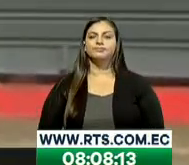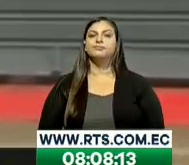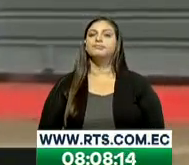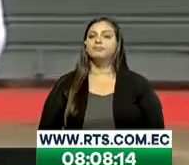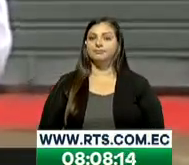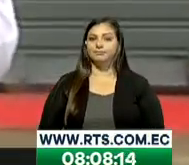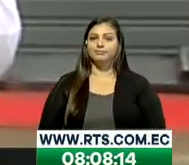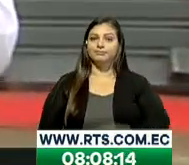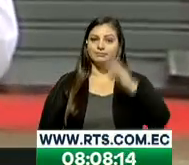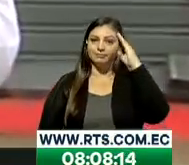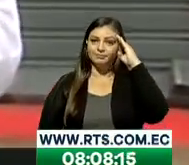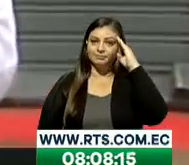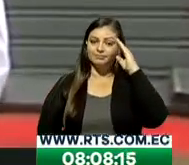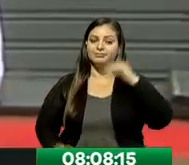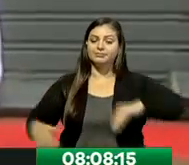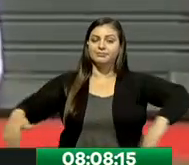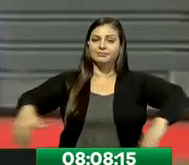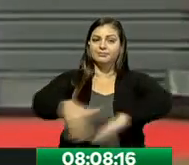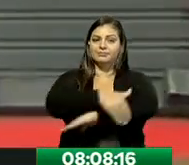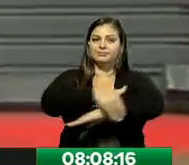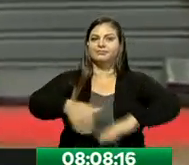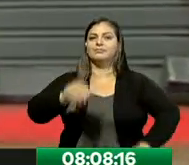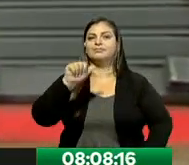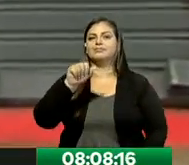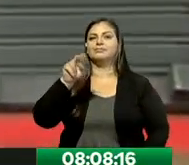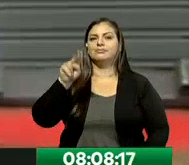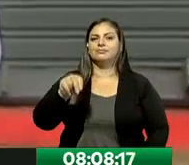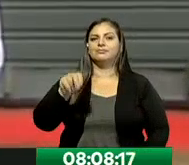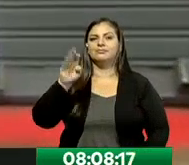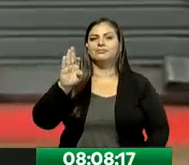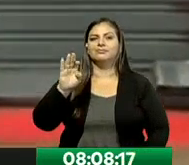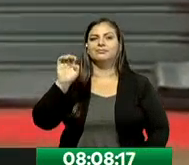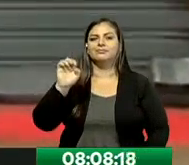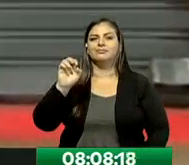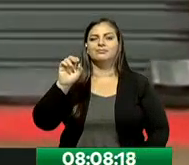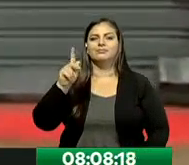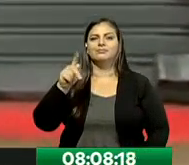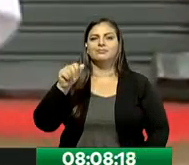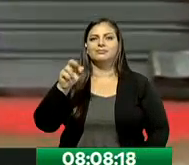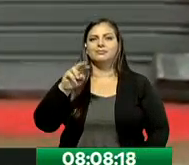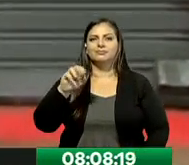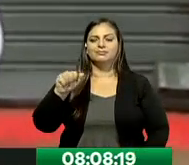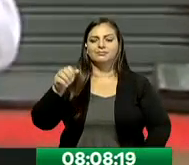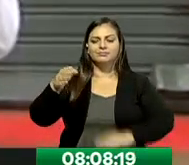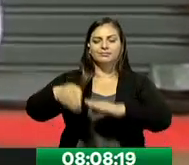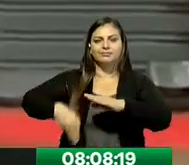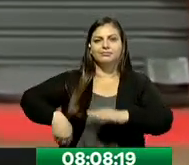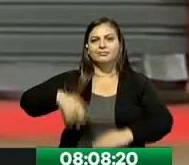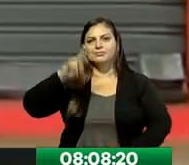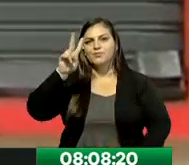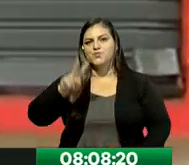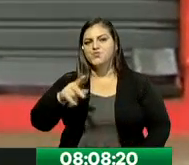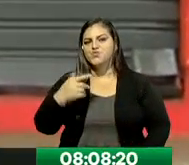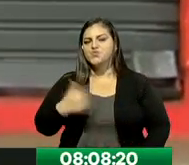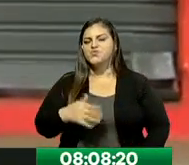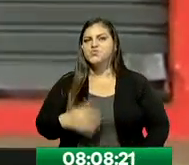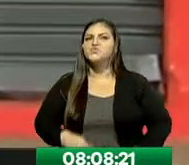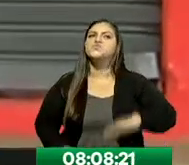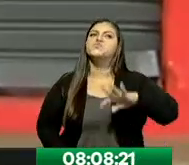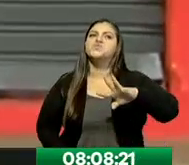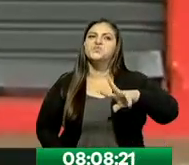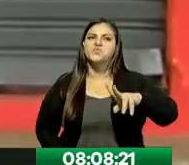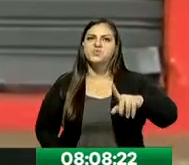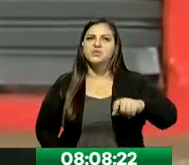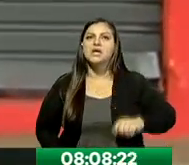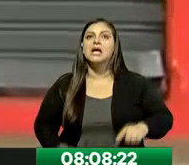ya lo señalábamos, se ha reportado el accionar por parte de la delincuencia. En todo caso, nosotros vamos a permanecer en este punto para